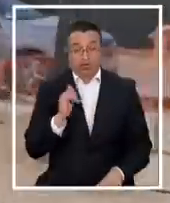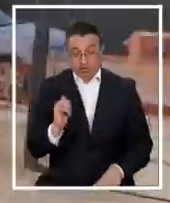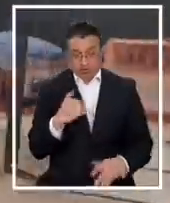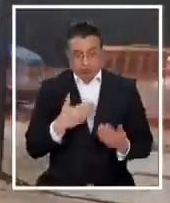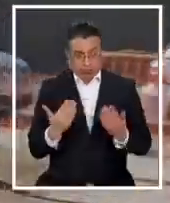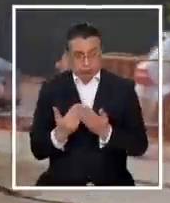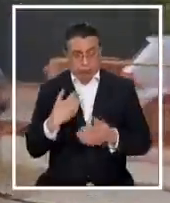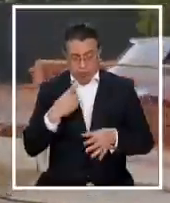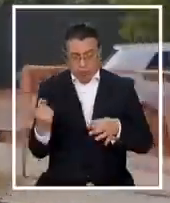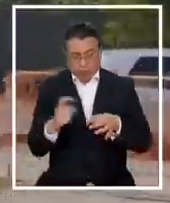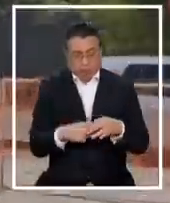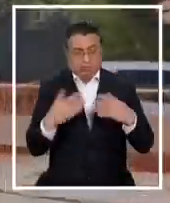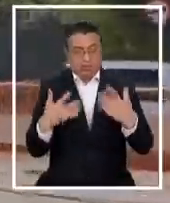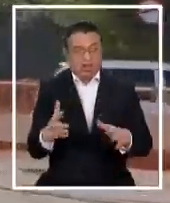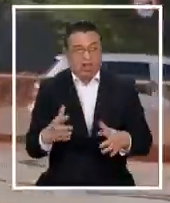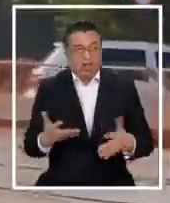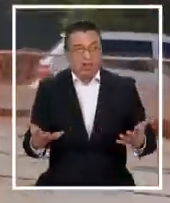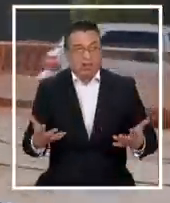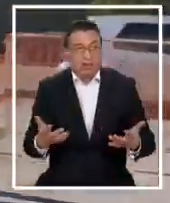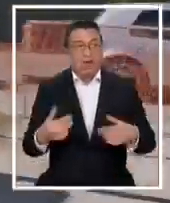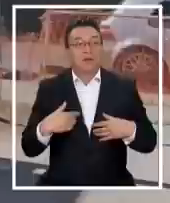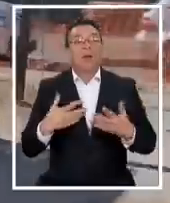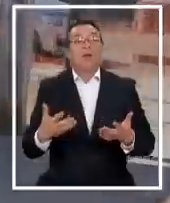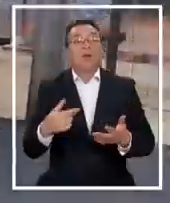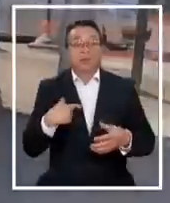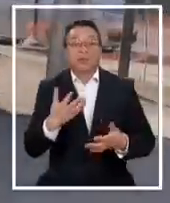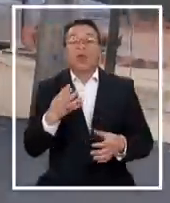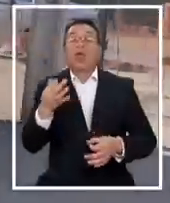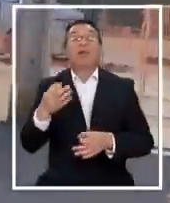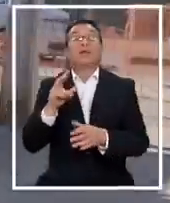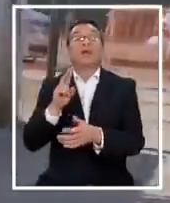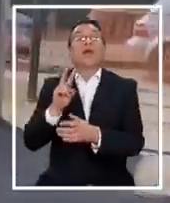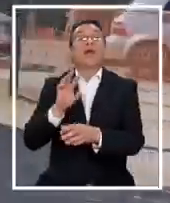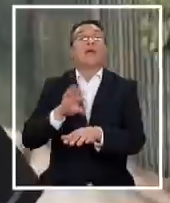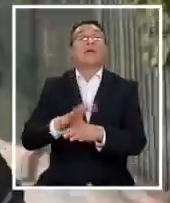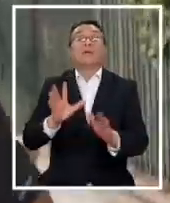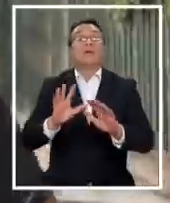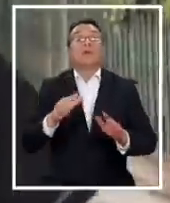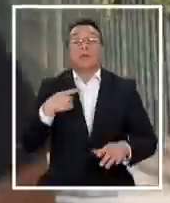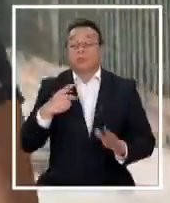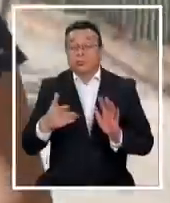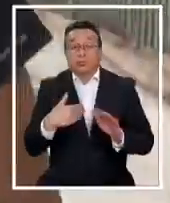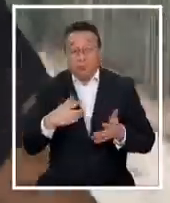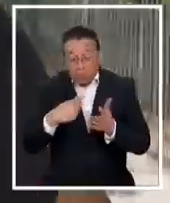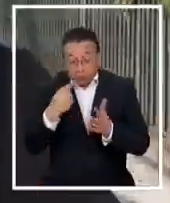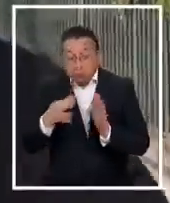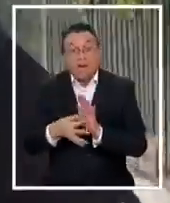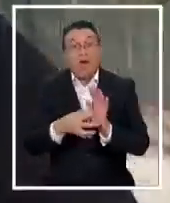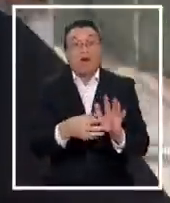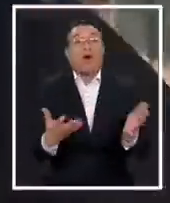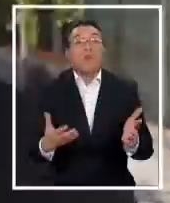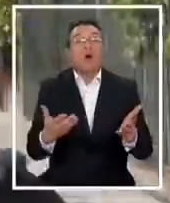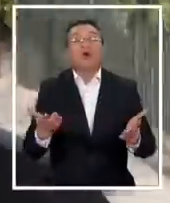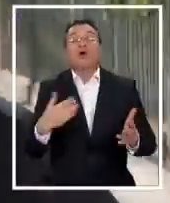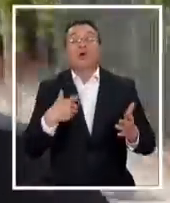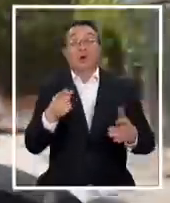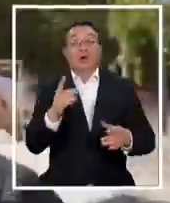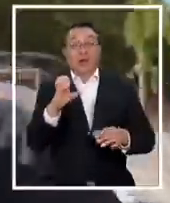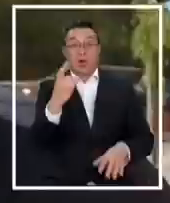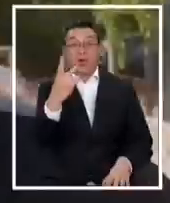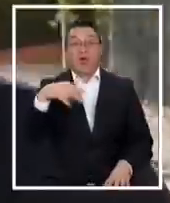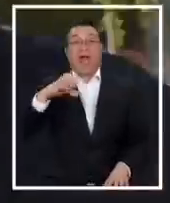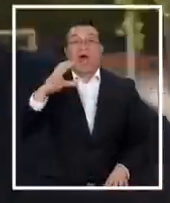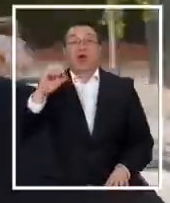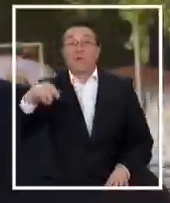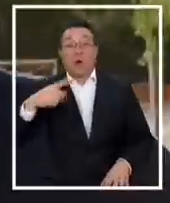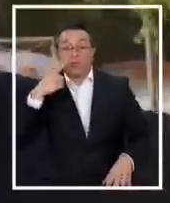algo si estoy registrado, tengo que el Colegio Médico Venezolano, y en estas universidades. Disculpa, tengo que dar la prueba en una coma ahora. Nunca se ha inscrito usted para dar esa prueba.